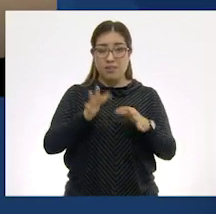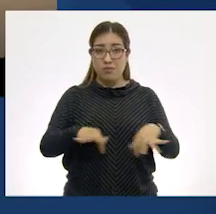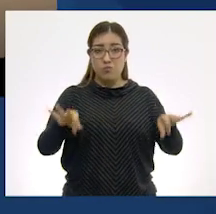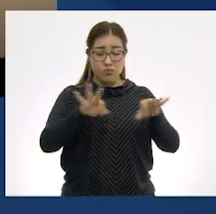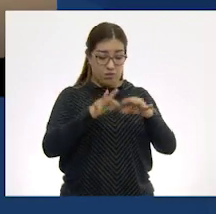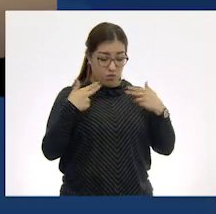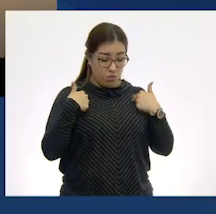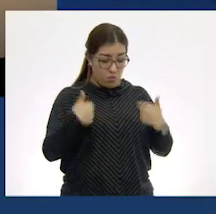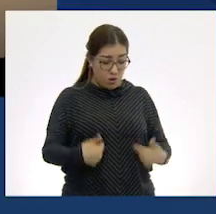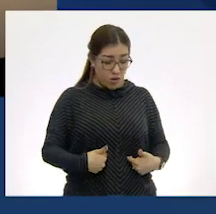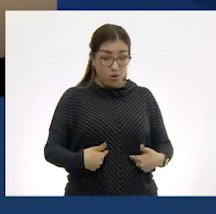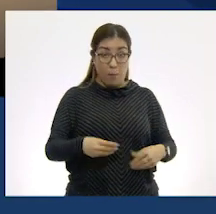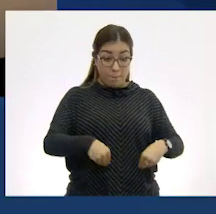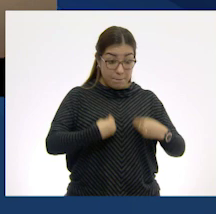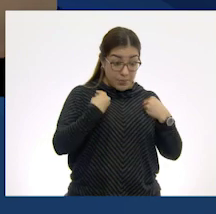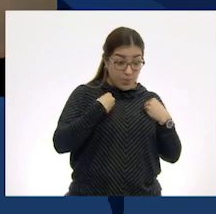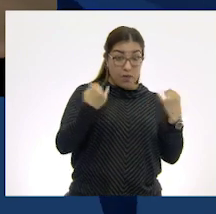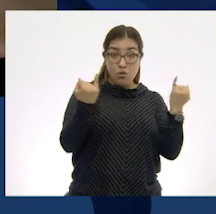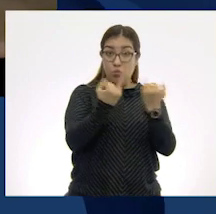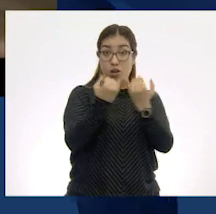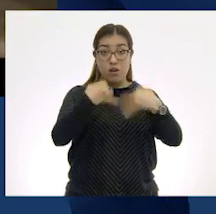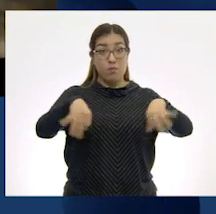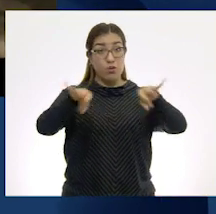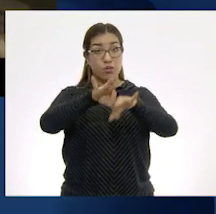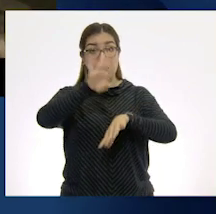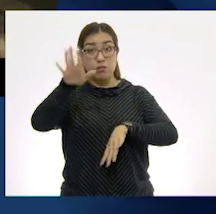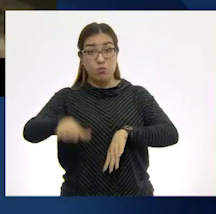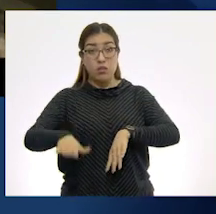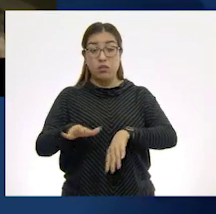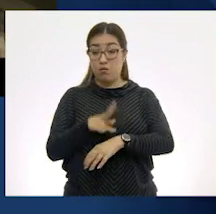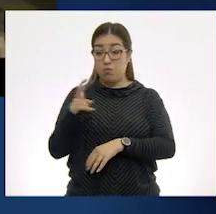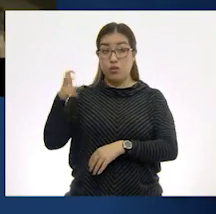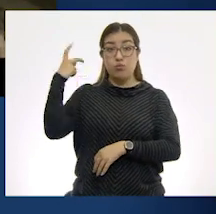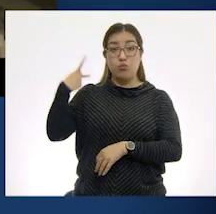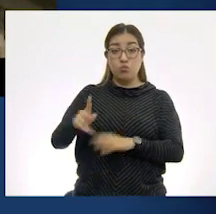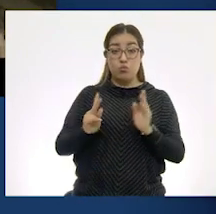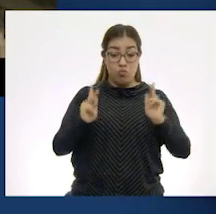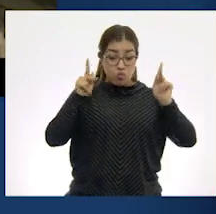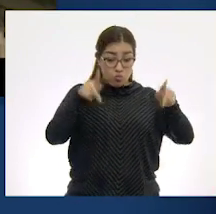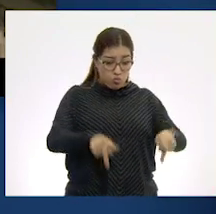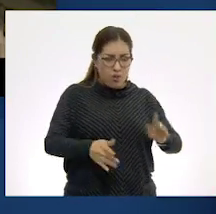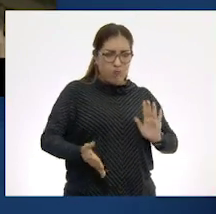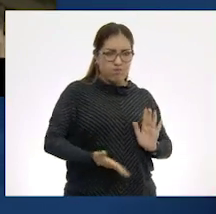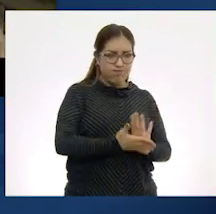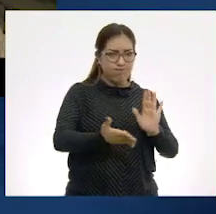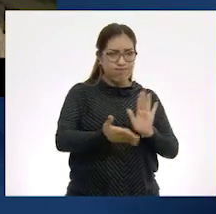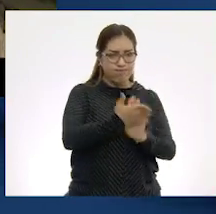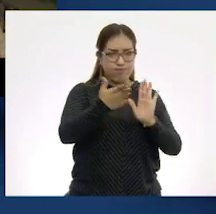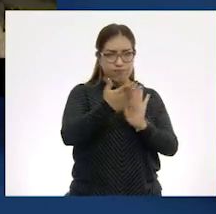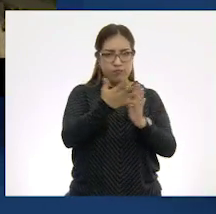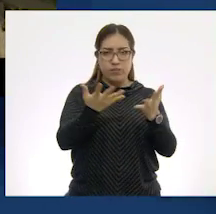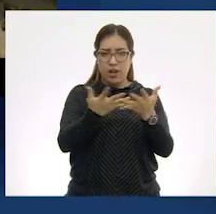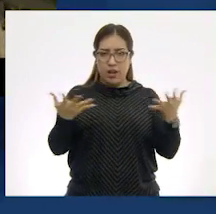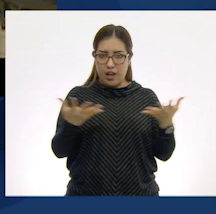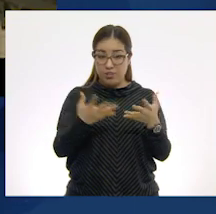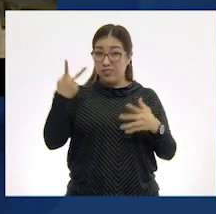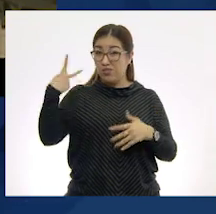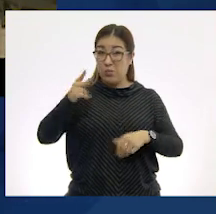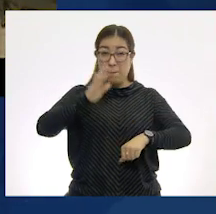vida que en la muerte. Por eso diseñó, con esmero, su propia tumba, el mayor mausoleo en la historia de